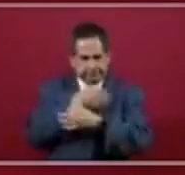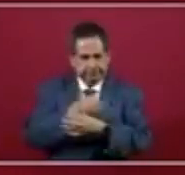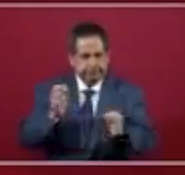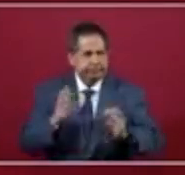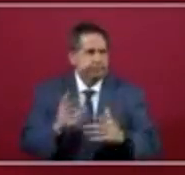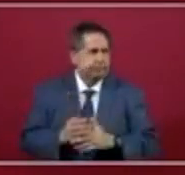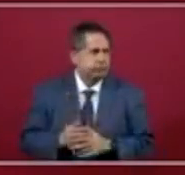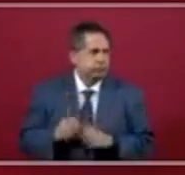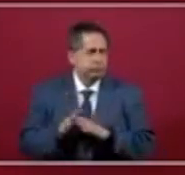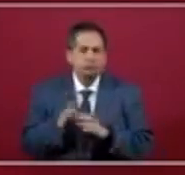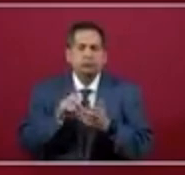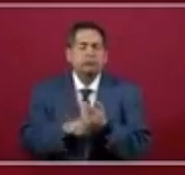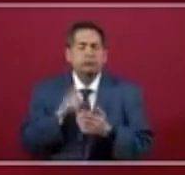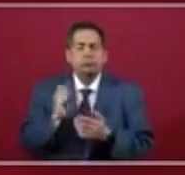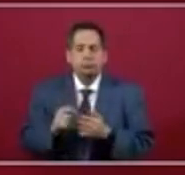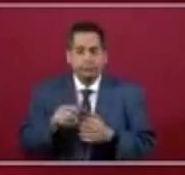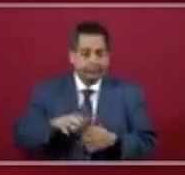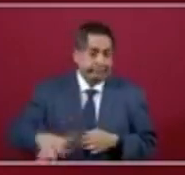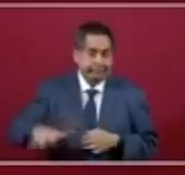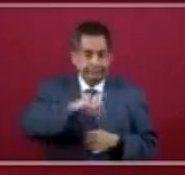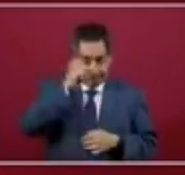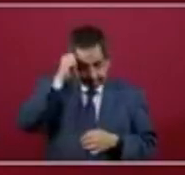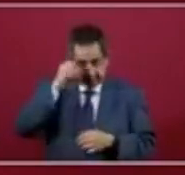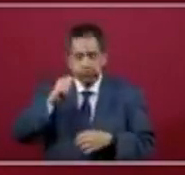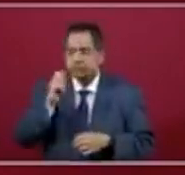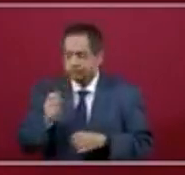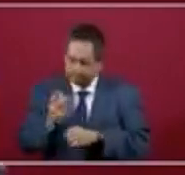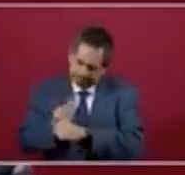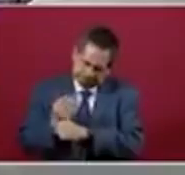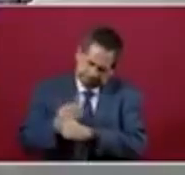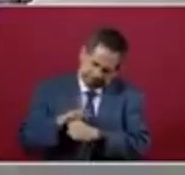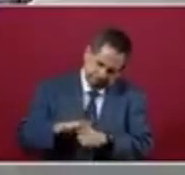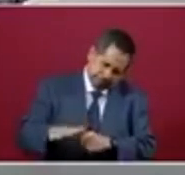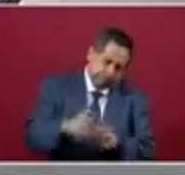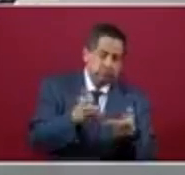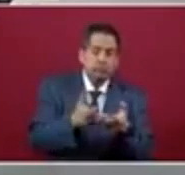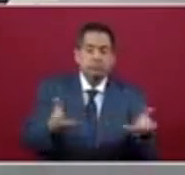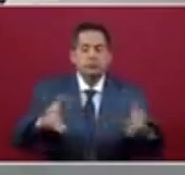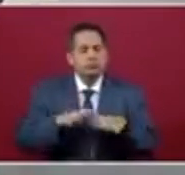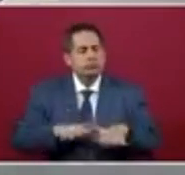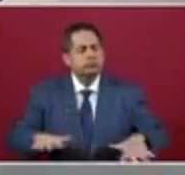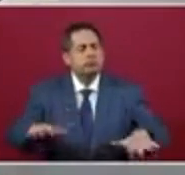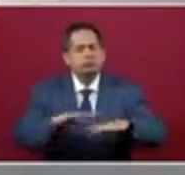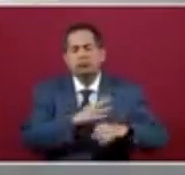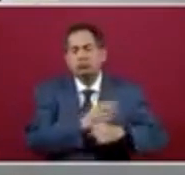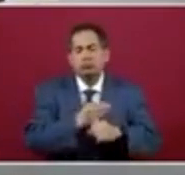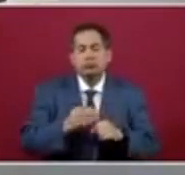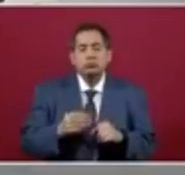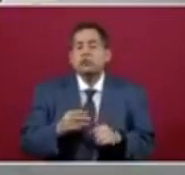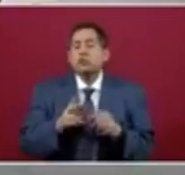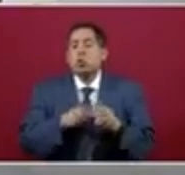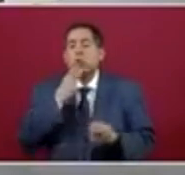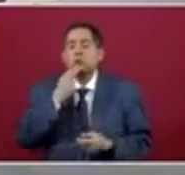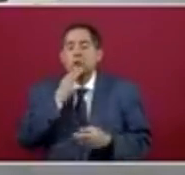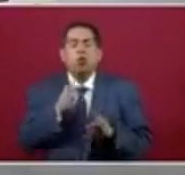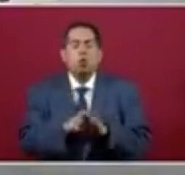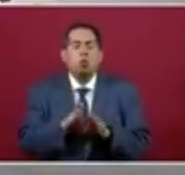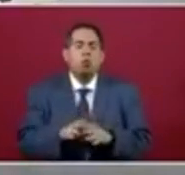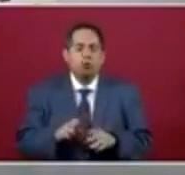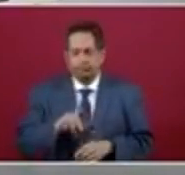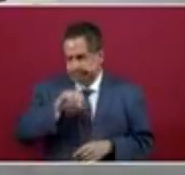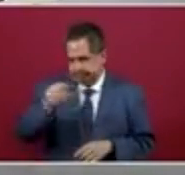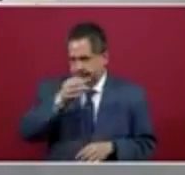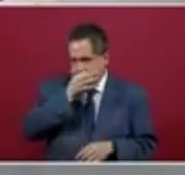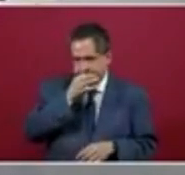cómo se va a rehabilitar toda esa área y el uso que se le va a dar a